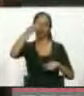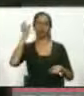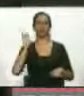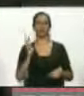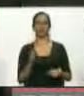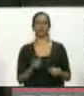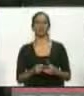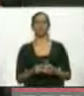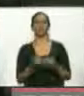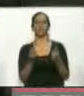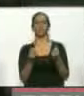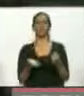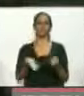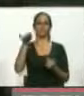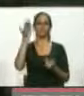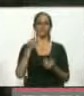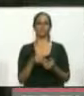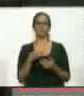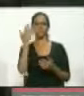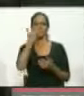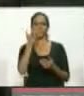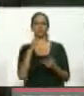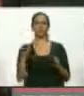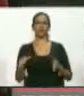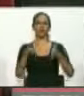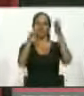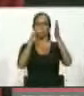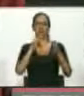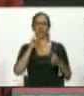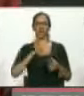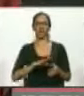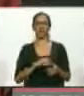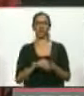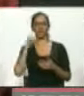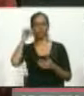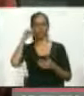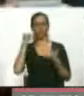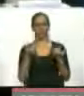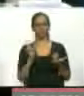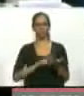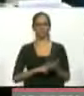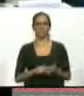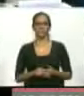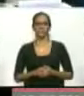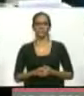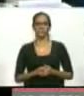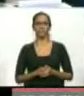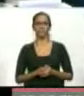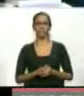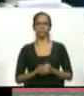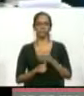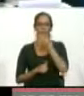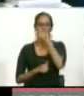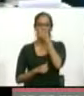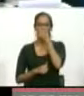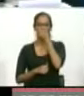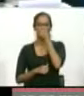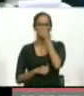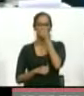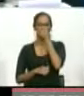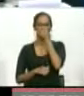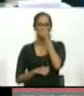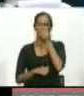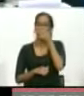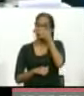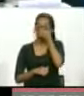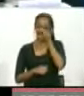por los precios excesivos parece que estuviésemos en dubai y no estamos vamos pues al vídeo ya regresamos yo la semana antes de carnaval